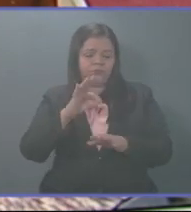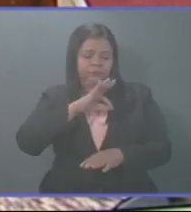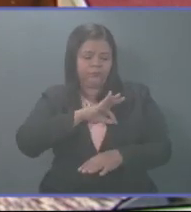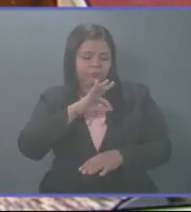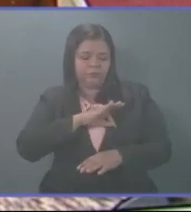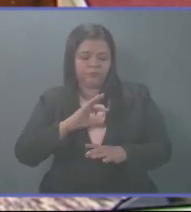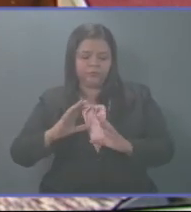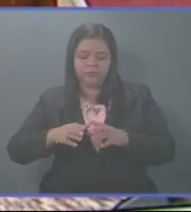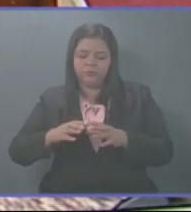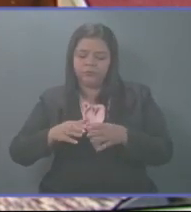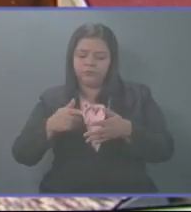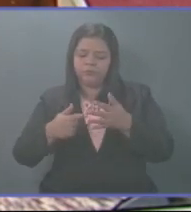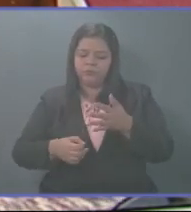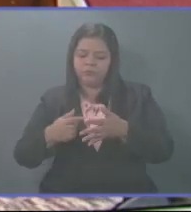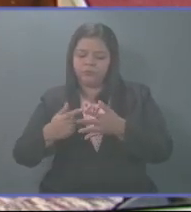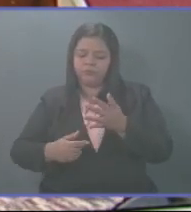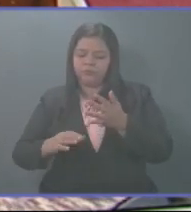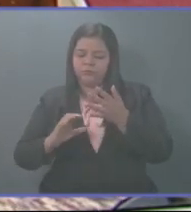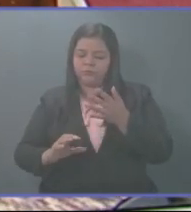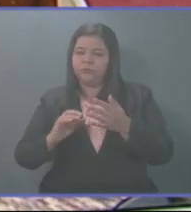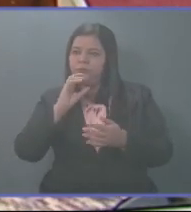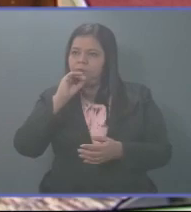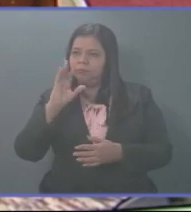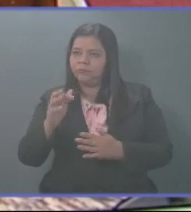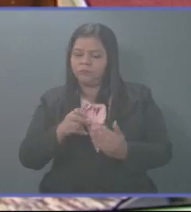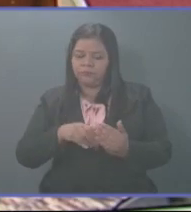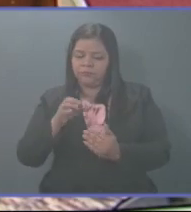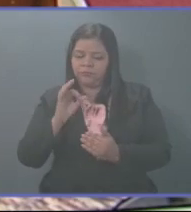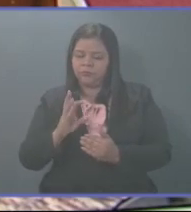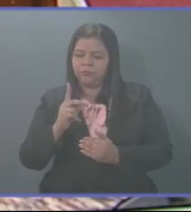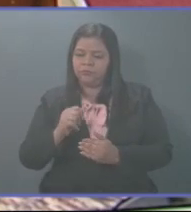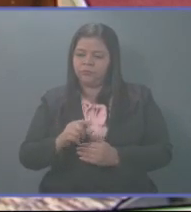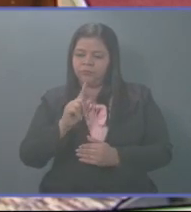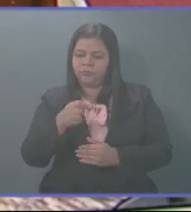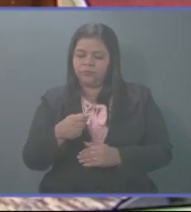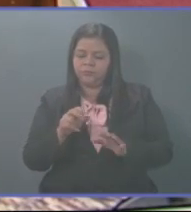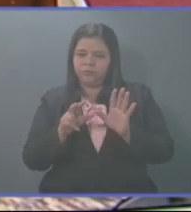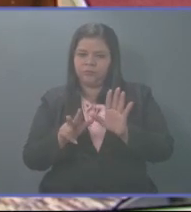La Comisión de Legislación y Puntos Constitucionales se refiere a los expedientes número